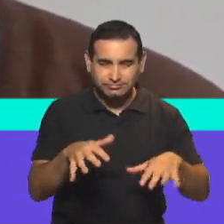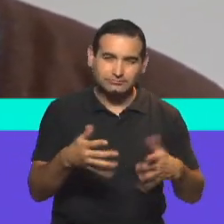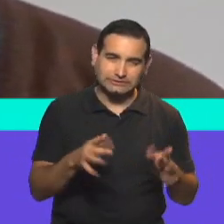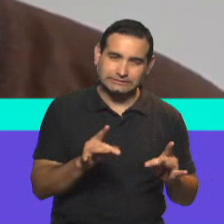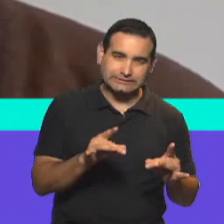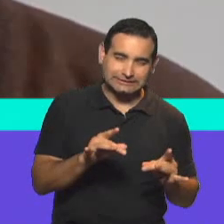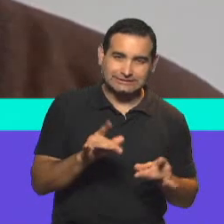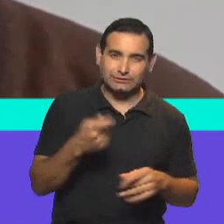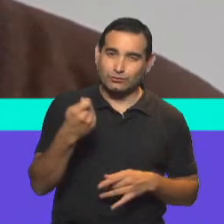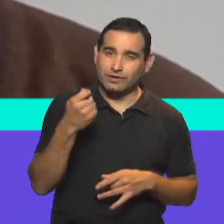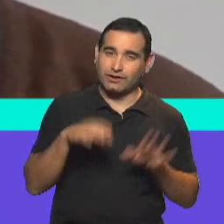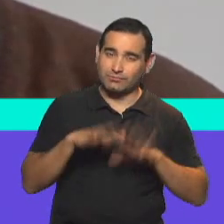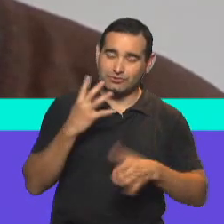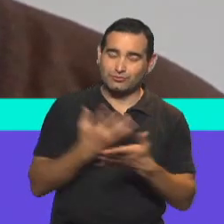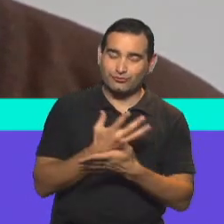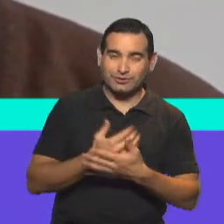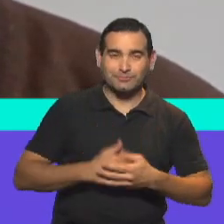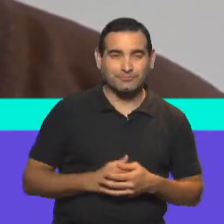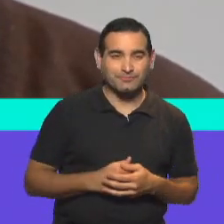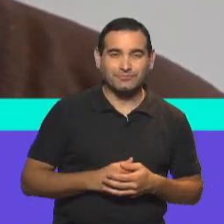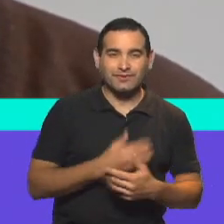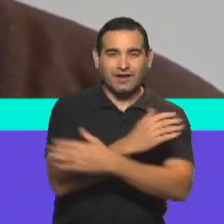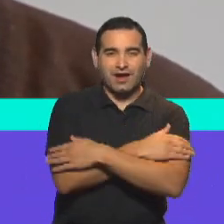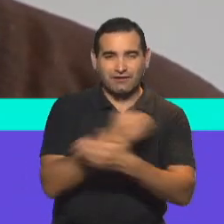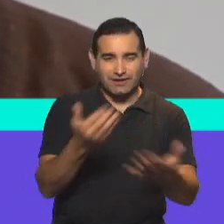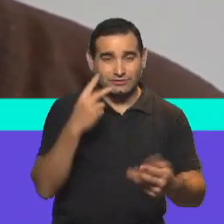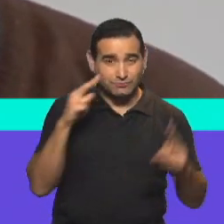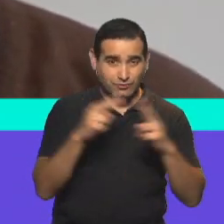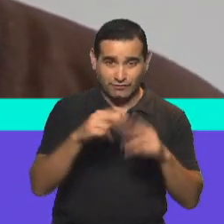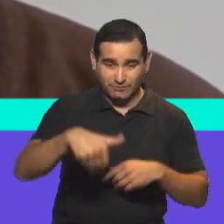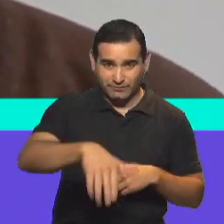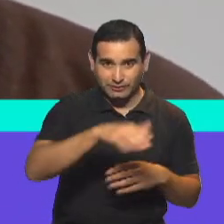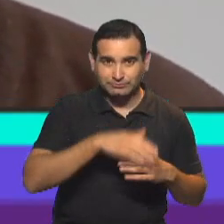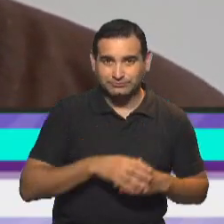especialmente sobre los adultos mayores. Eduardo Pérez, abrazo enorme. Nos reencontramos en los próximos días.